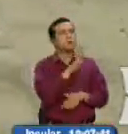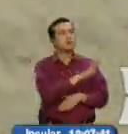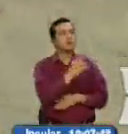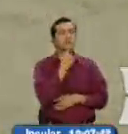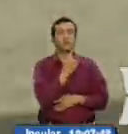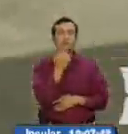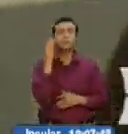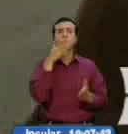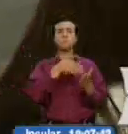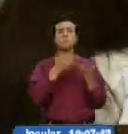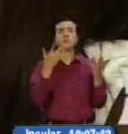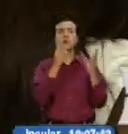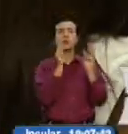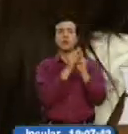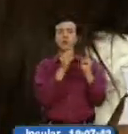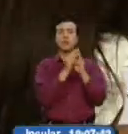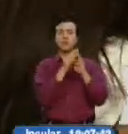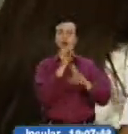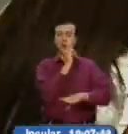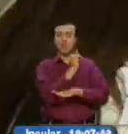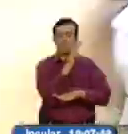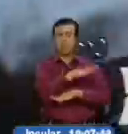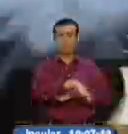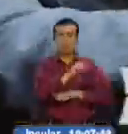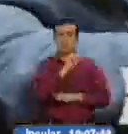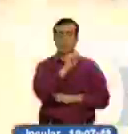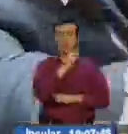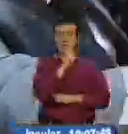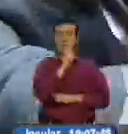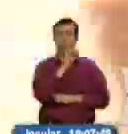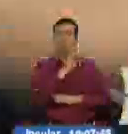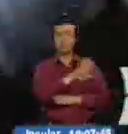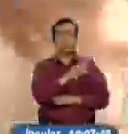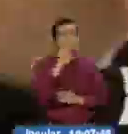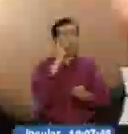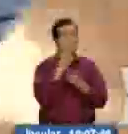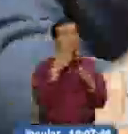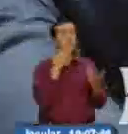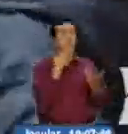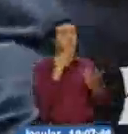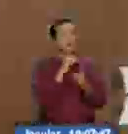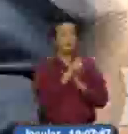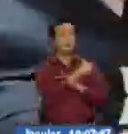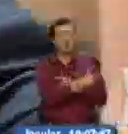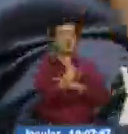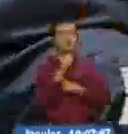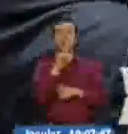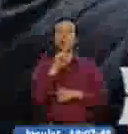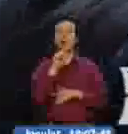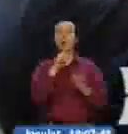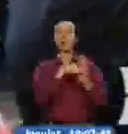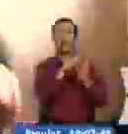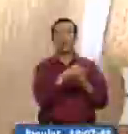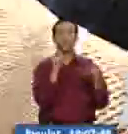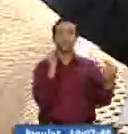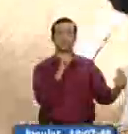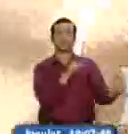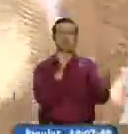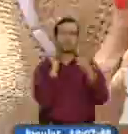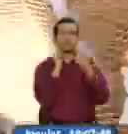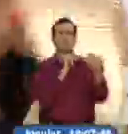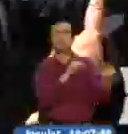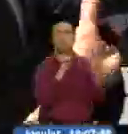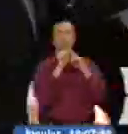había anunciado su presencia en un evento en el convento de San Agustín. Pero en el lugar, solo encontraron a los simpatizantes de Lasso, con quienes se produjo un